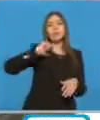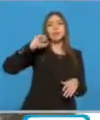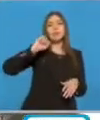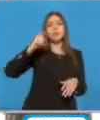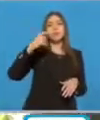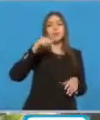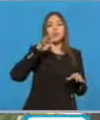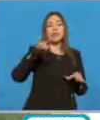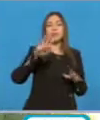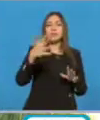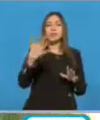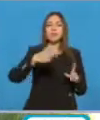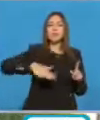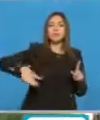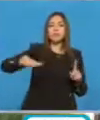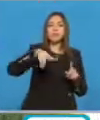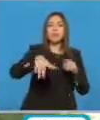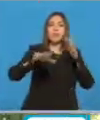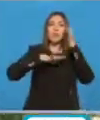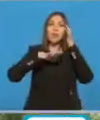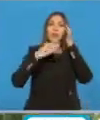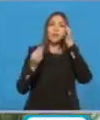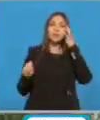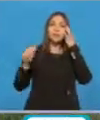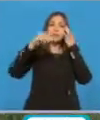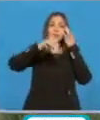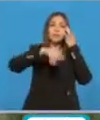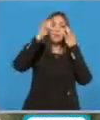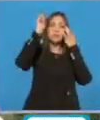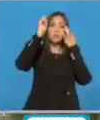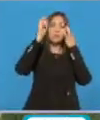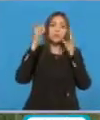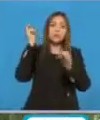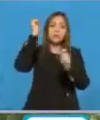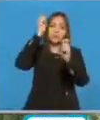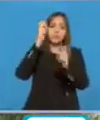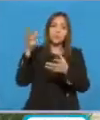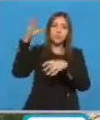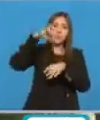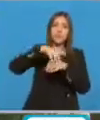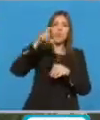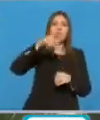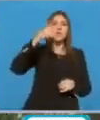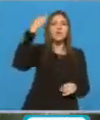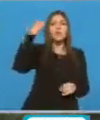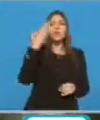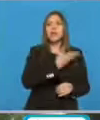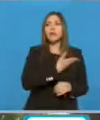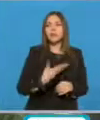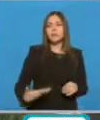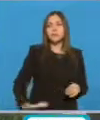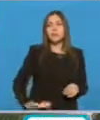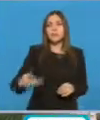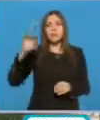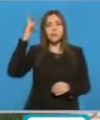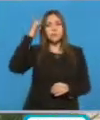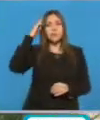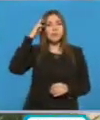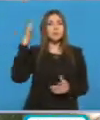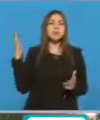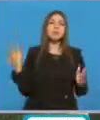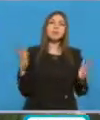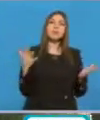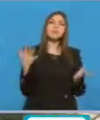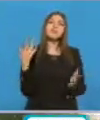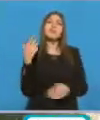altura se encontraba ese monumento. Y era la época cuando don Porfirio Díaz, tío Alberto, allá por el